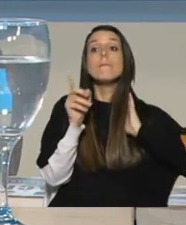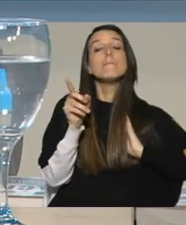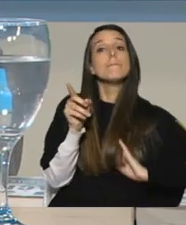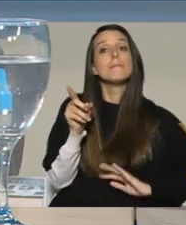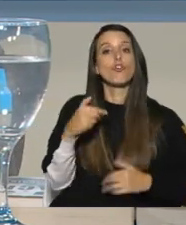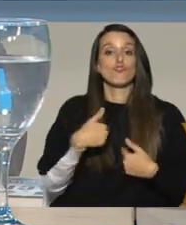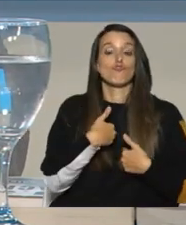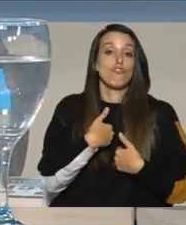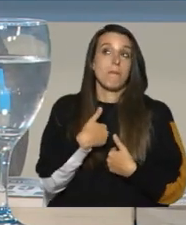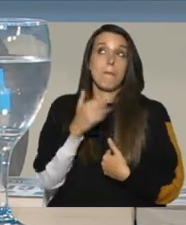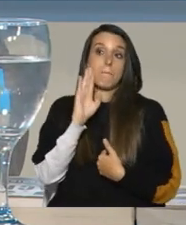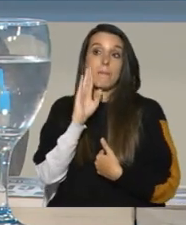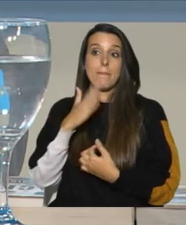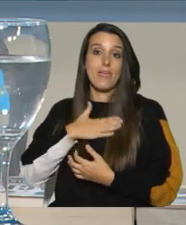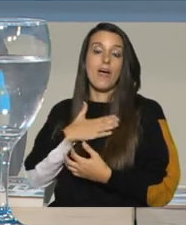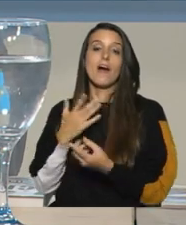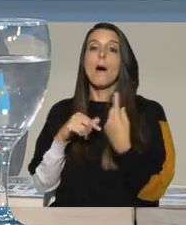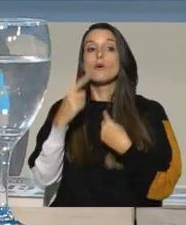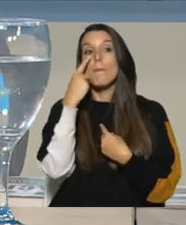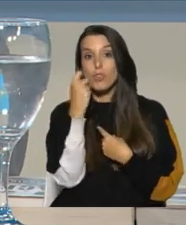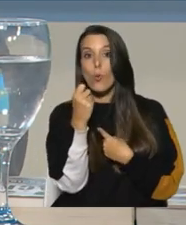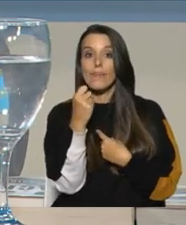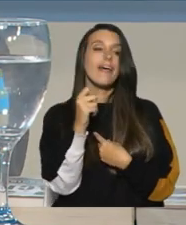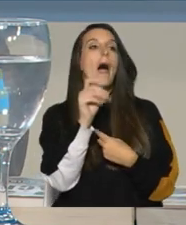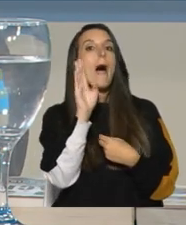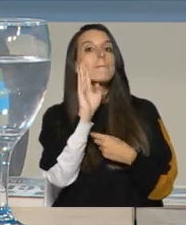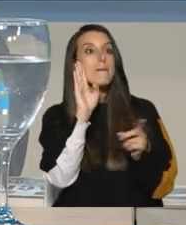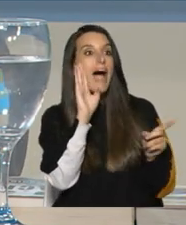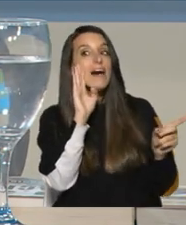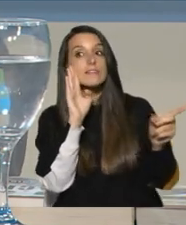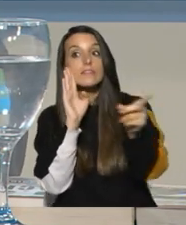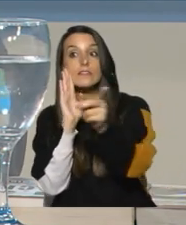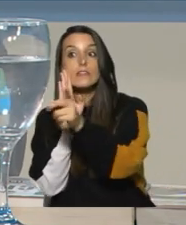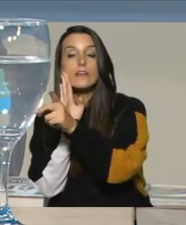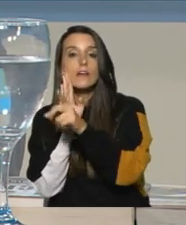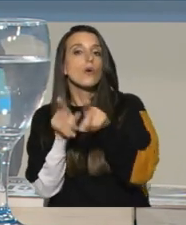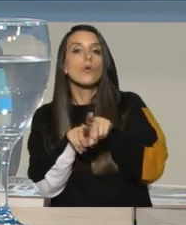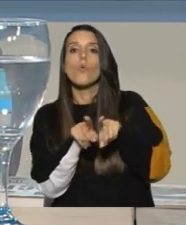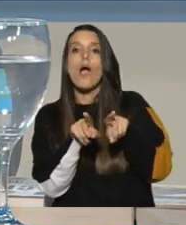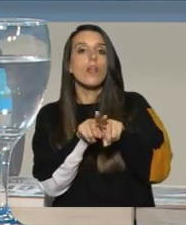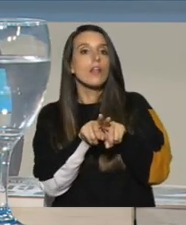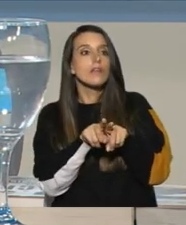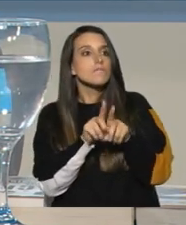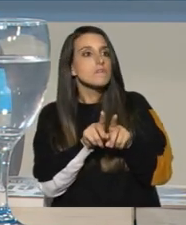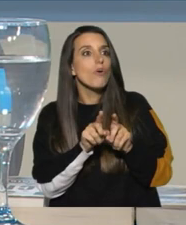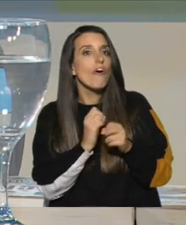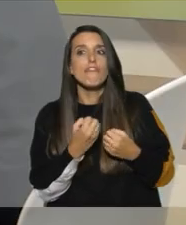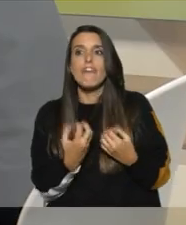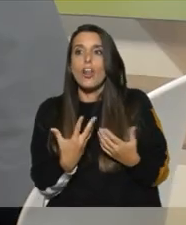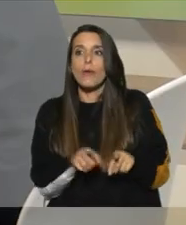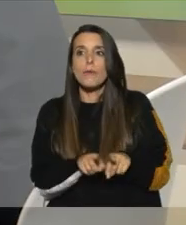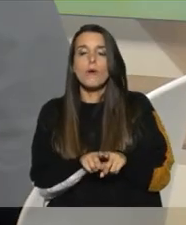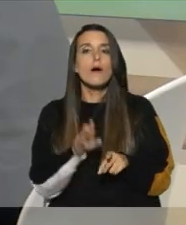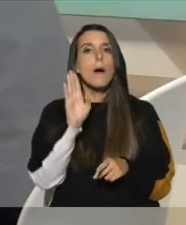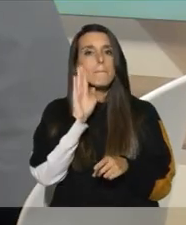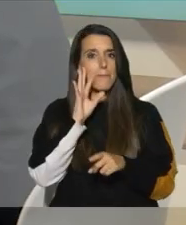hablo de mi madre, pero repito, es increíble la coincidencia de que todos tenemos esos mismos valores. ¿Está viva su mamá?